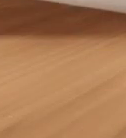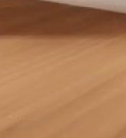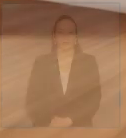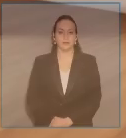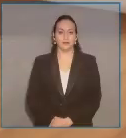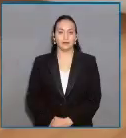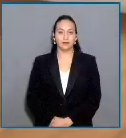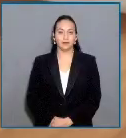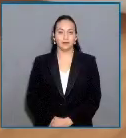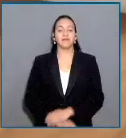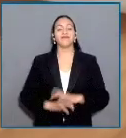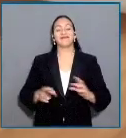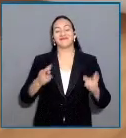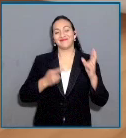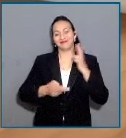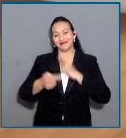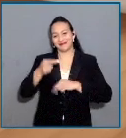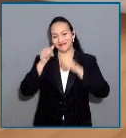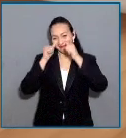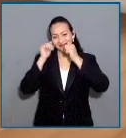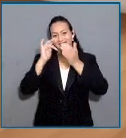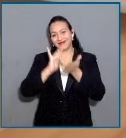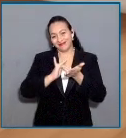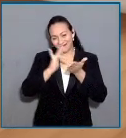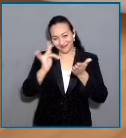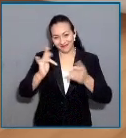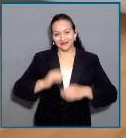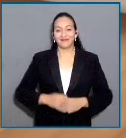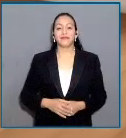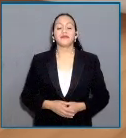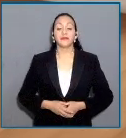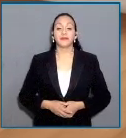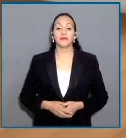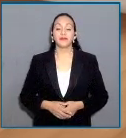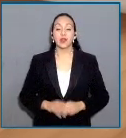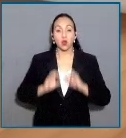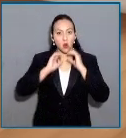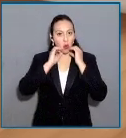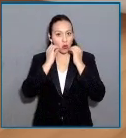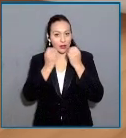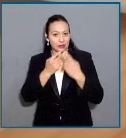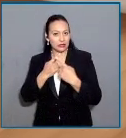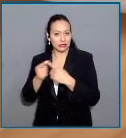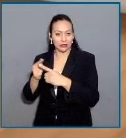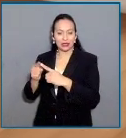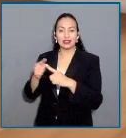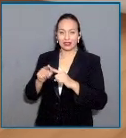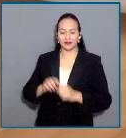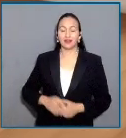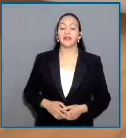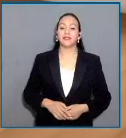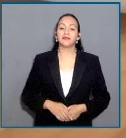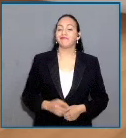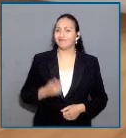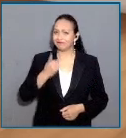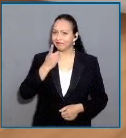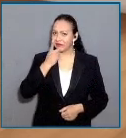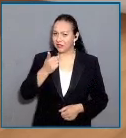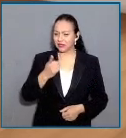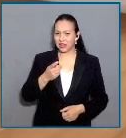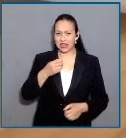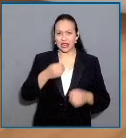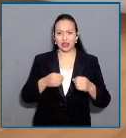Agradecemos que continúe en este espacio informativo. Organizaciones de la sociedad civil aseguraron que la elección de